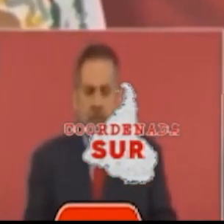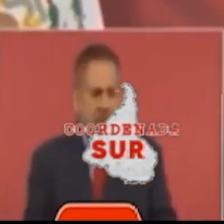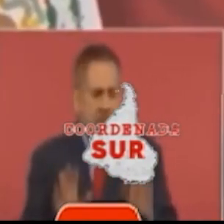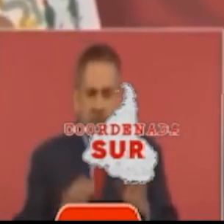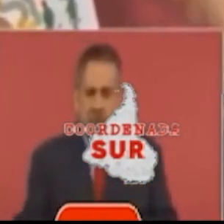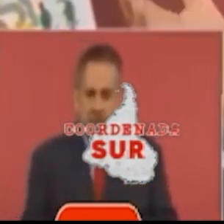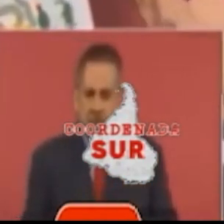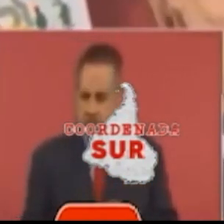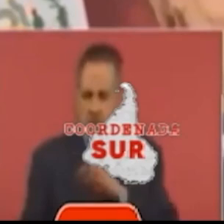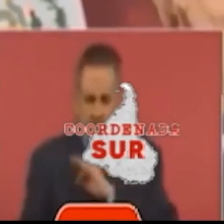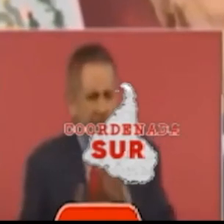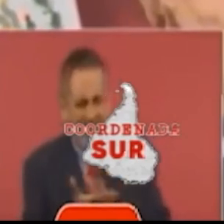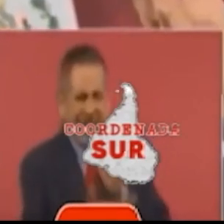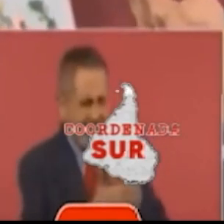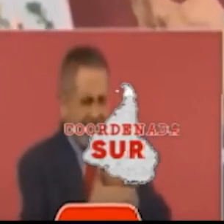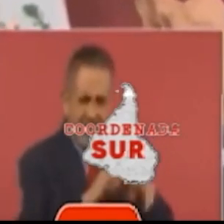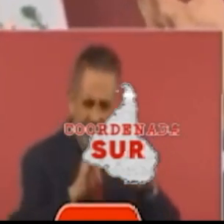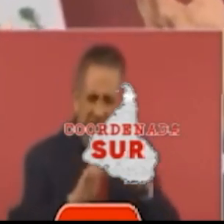Independientemente de que pueda ir